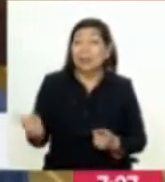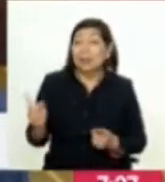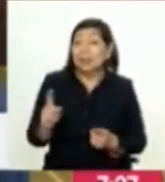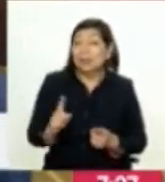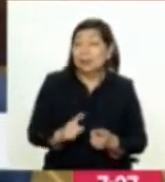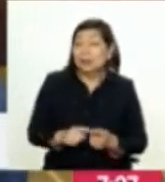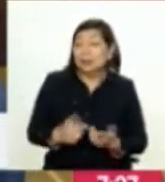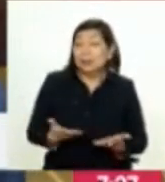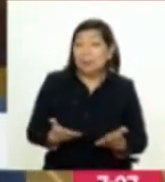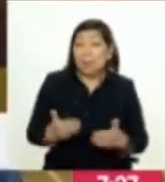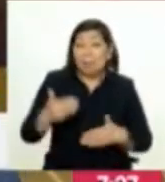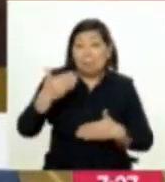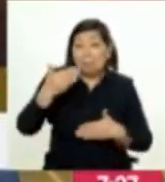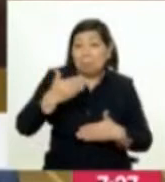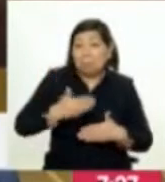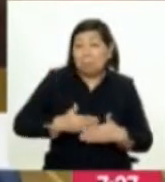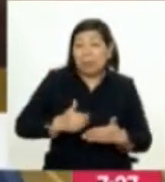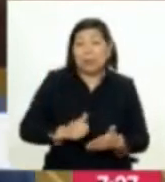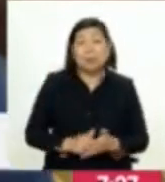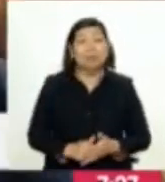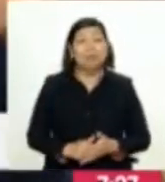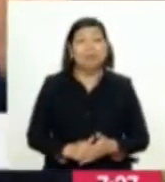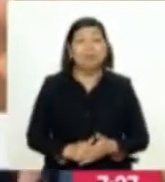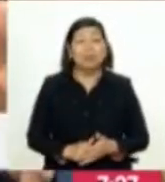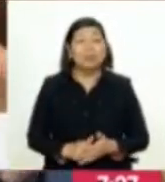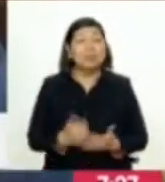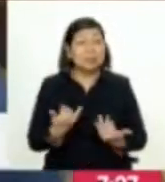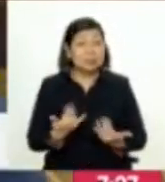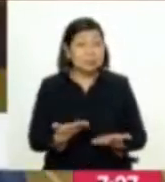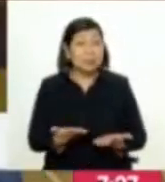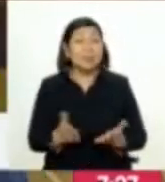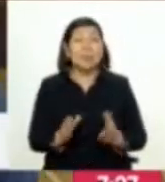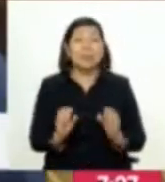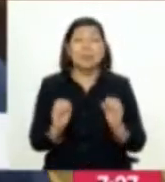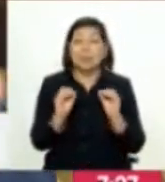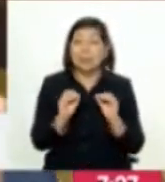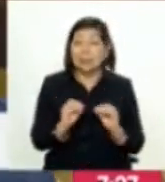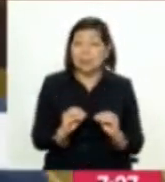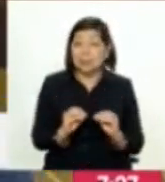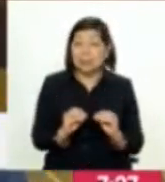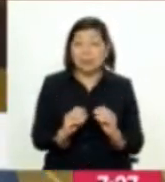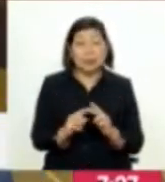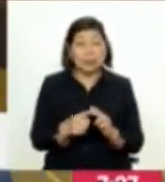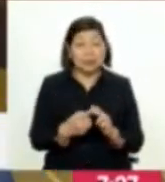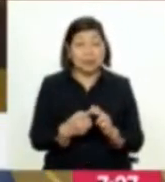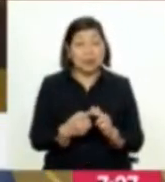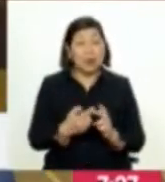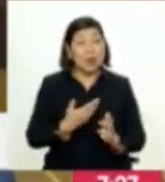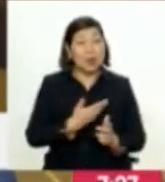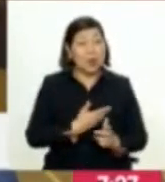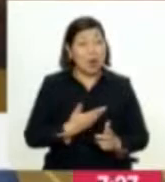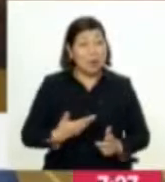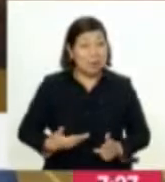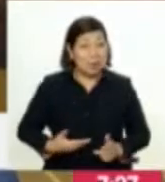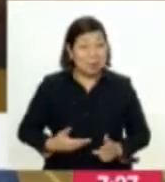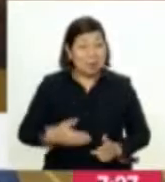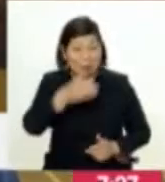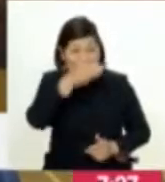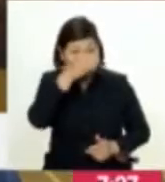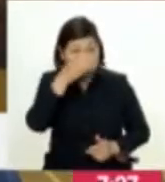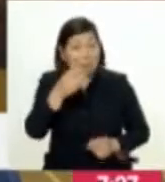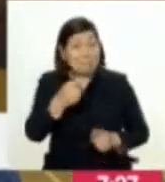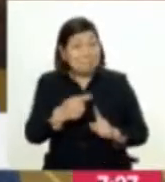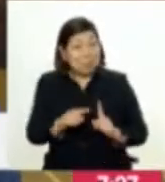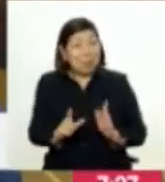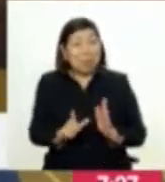estado bloqueado en términos de su funcionamiento. Hubo la sesión de instalación al inicio del gobierno del presidente Castillo